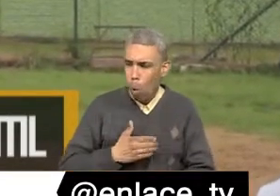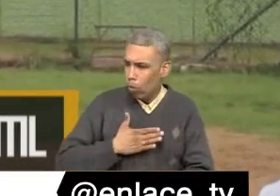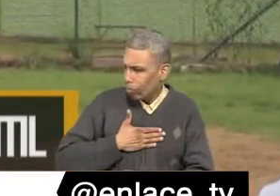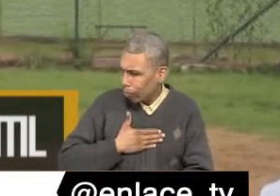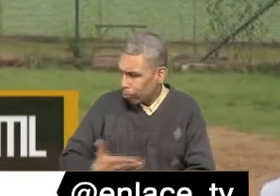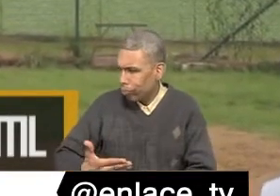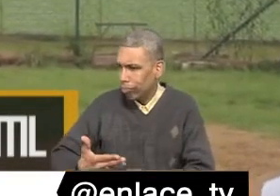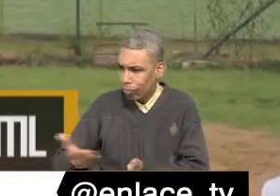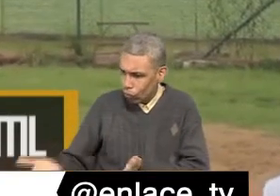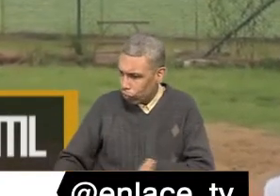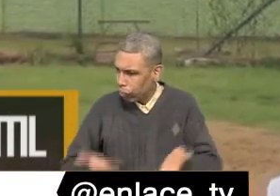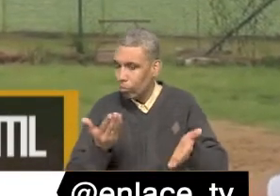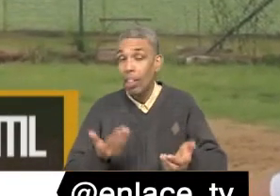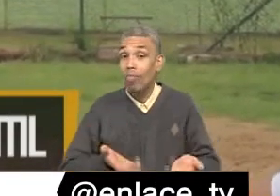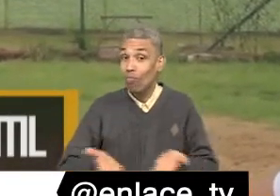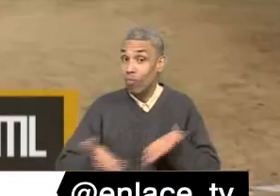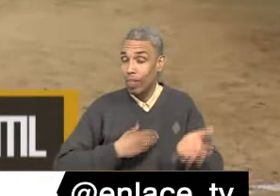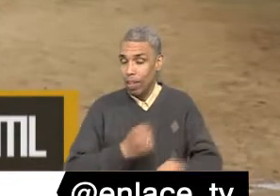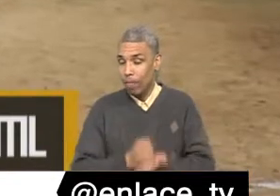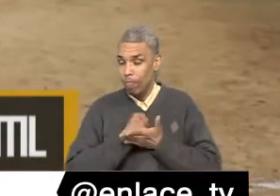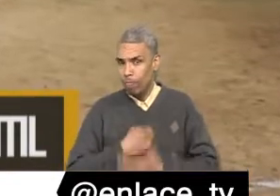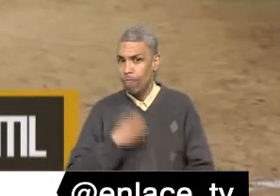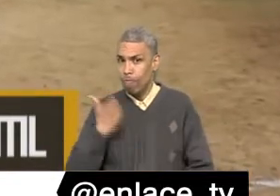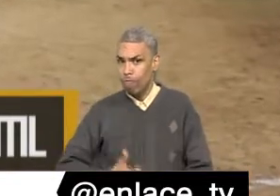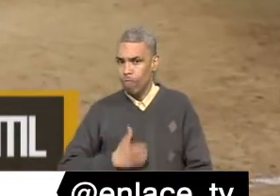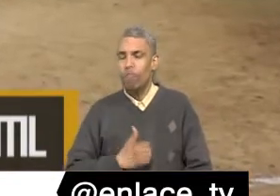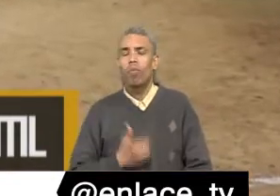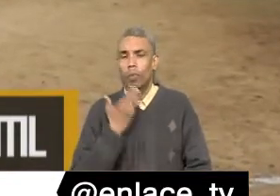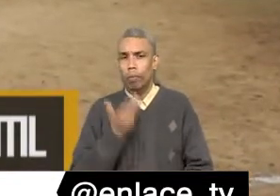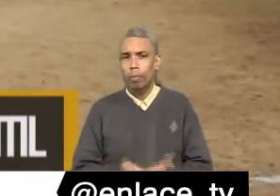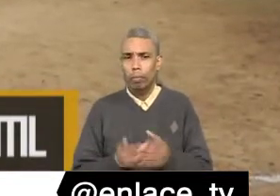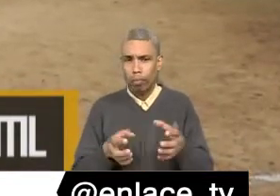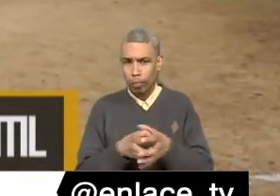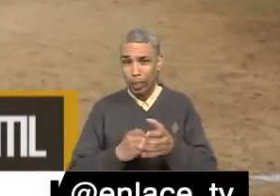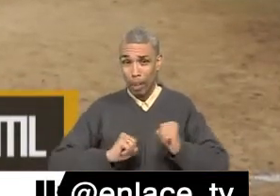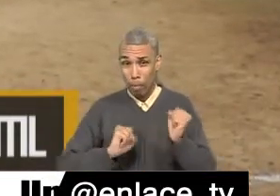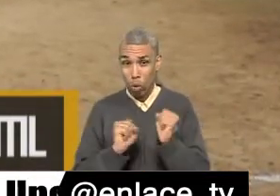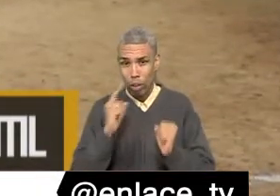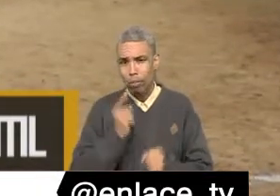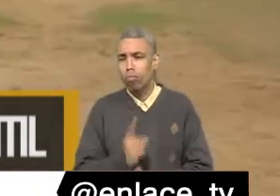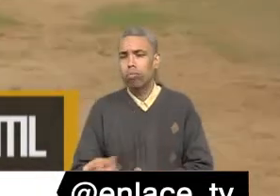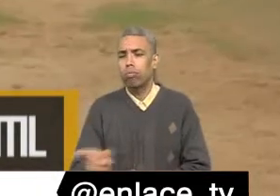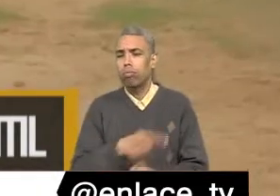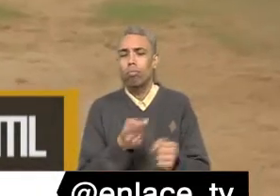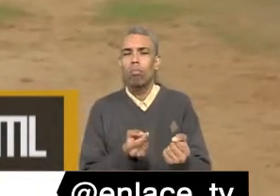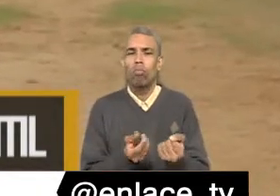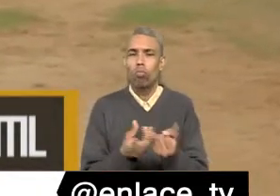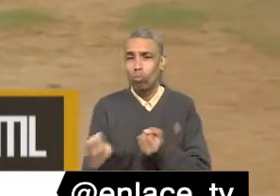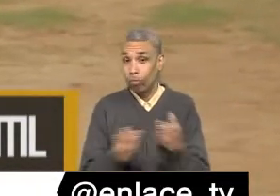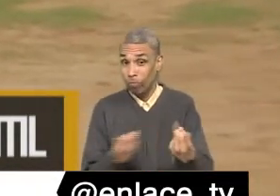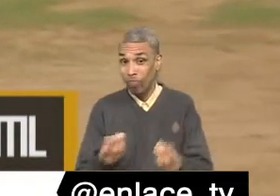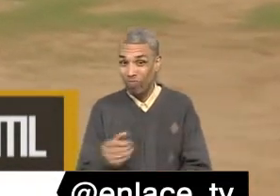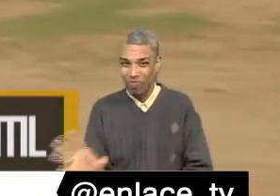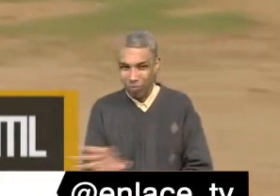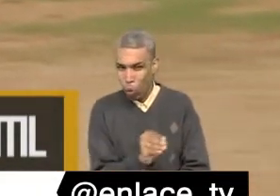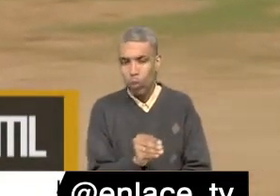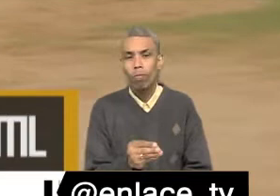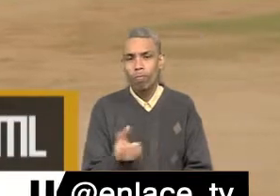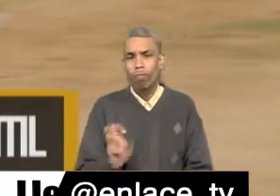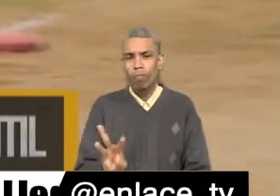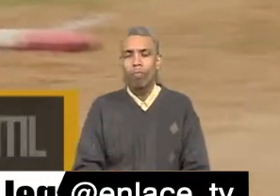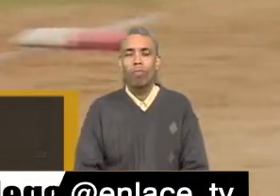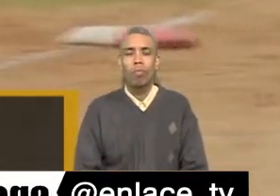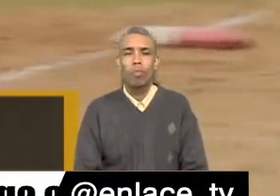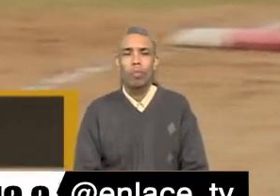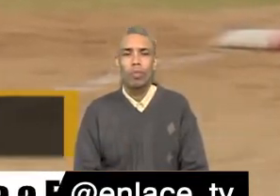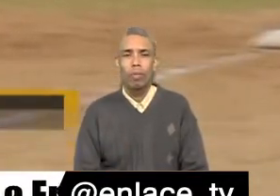todo realmente todo bien aquí en la ciudad de Barranca Bermeja. Atlético de Ciudadela es una de las 13 delegaciones que participan en el campeonato que se desarrolla en el Estadio Joaquín